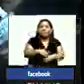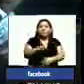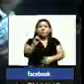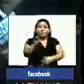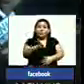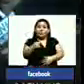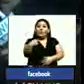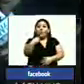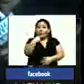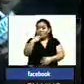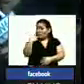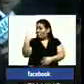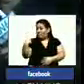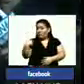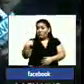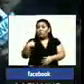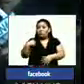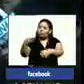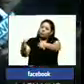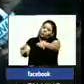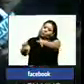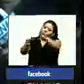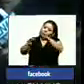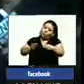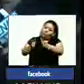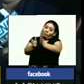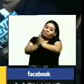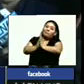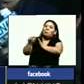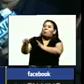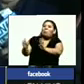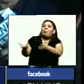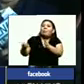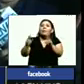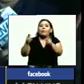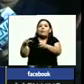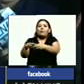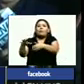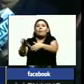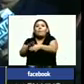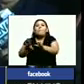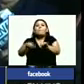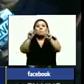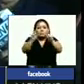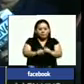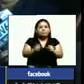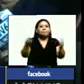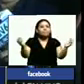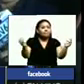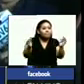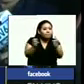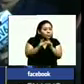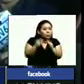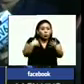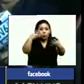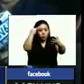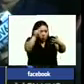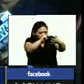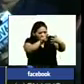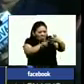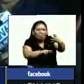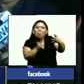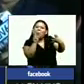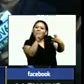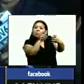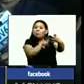viernes he recibido una solicitud, digamos, del partido para poder tener una reunión. No especifica, digamos, el